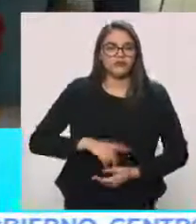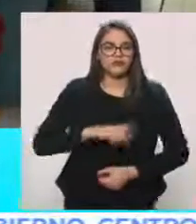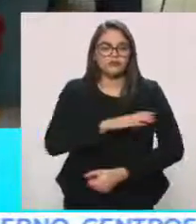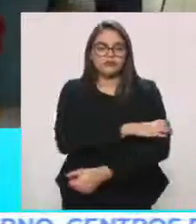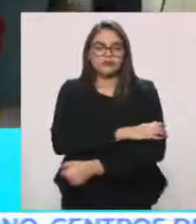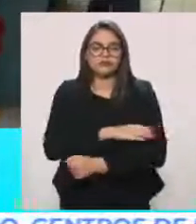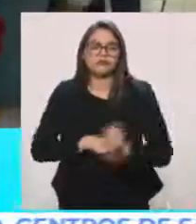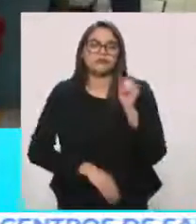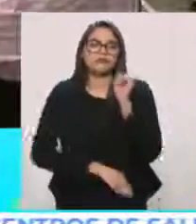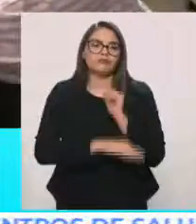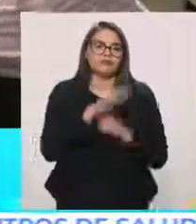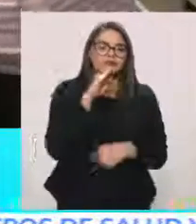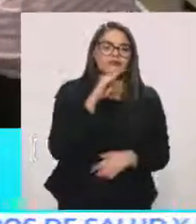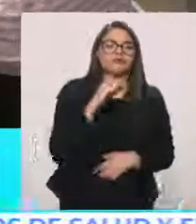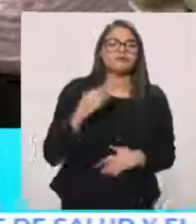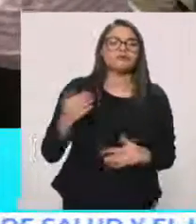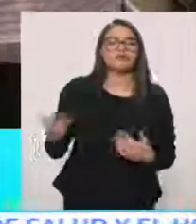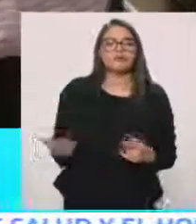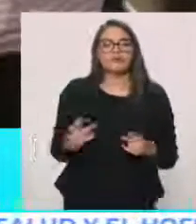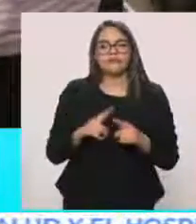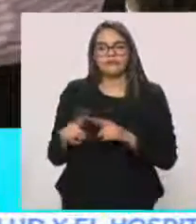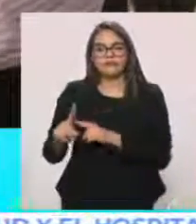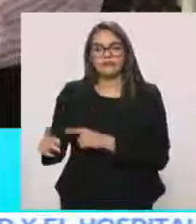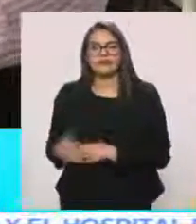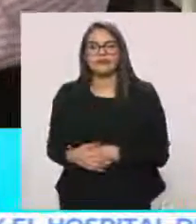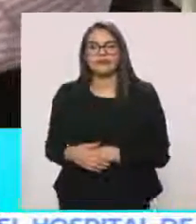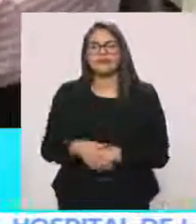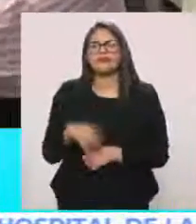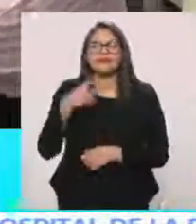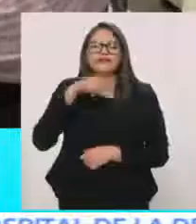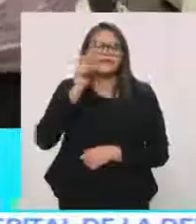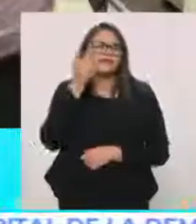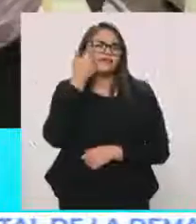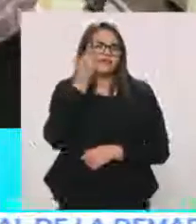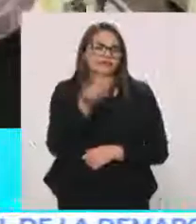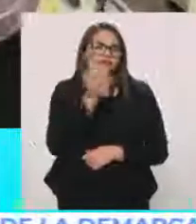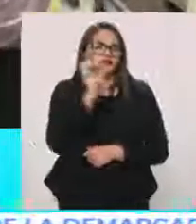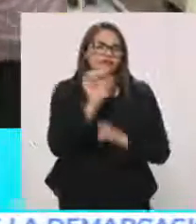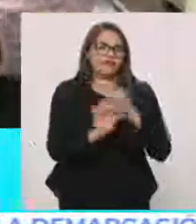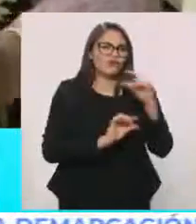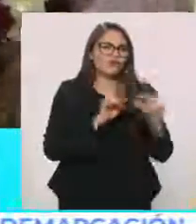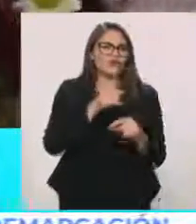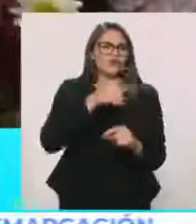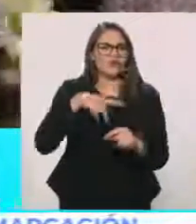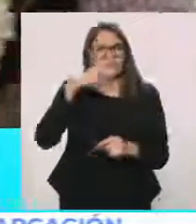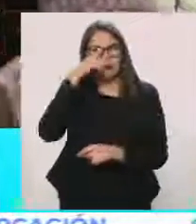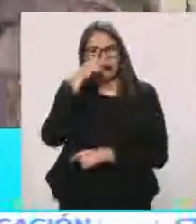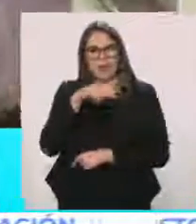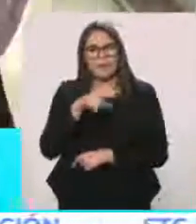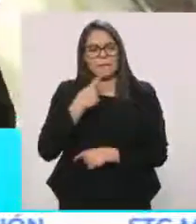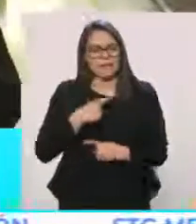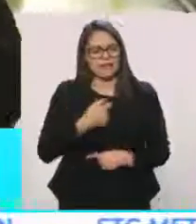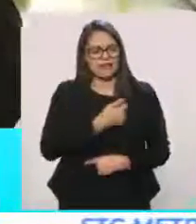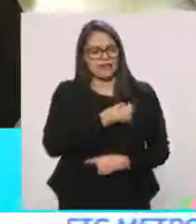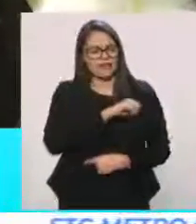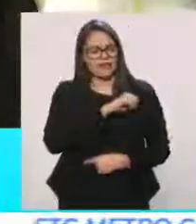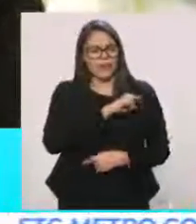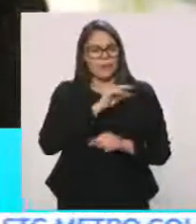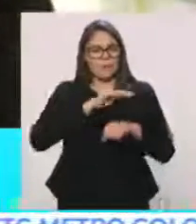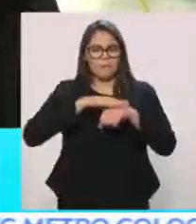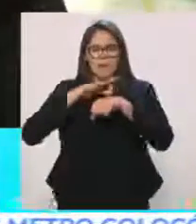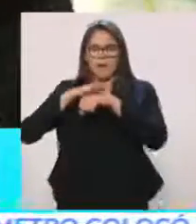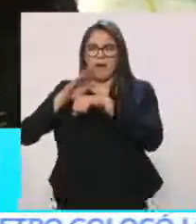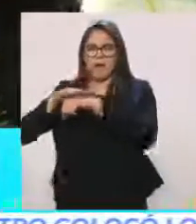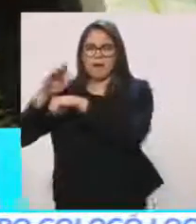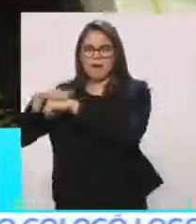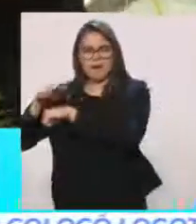hipertensión. Lo que se trata es de tener un México con ciudadanos más saludables, y se trata de tener a más